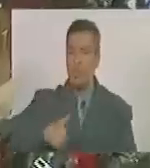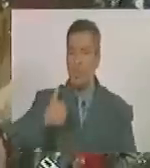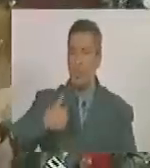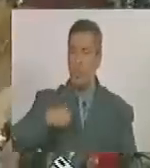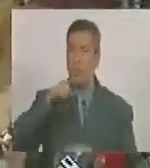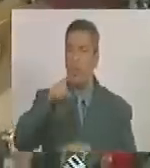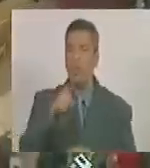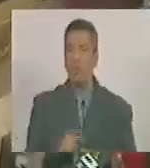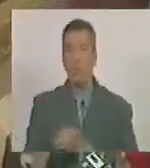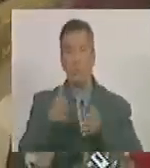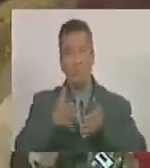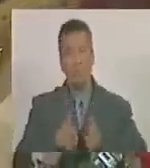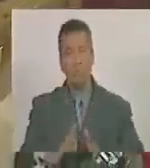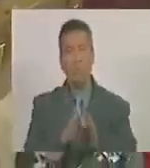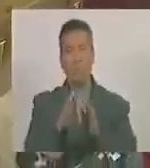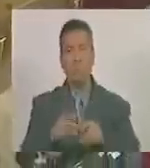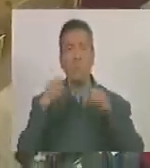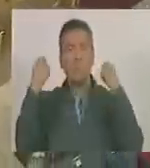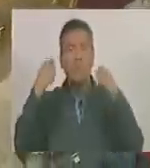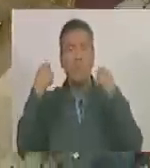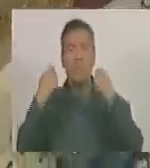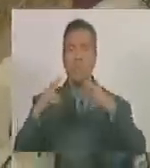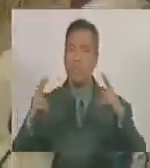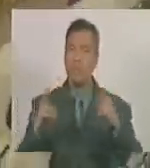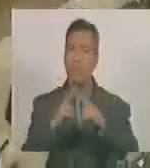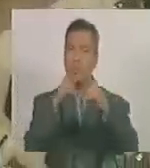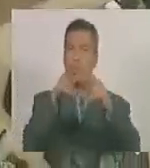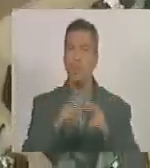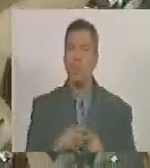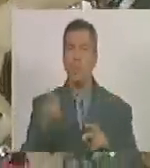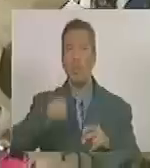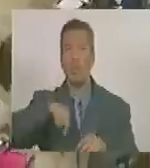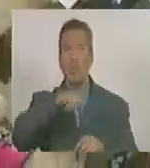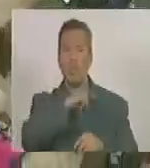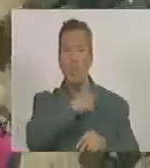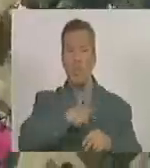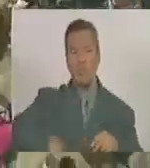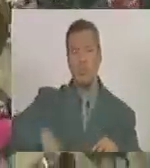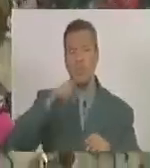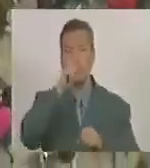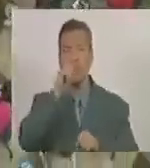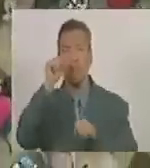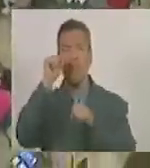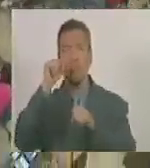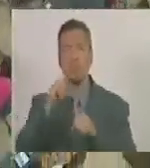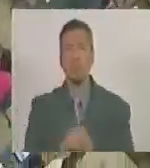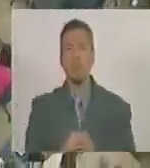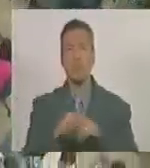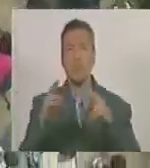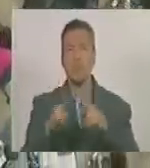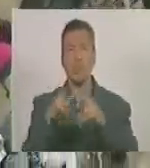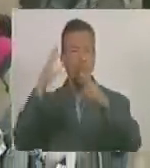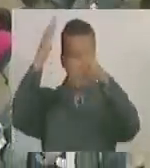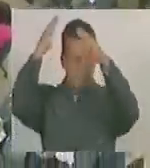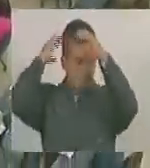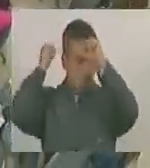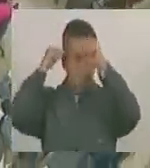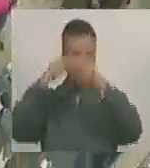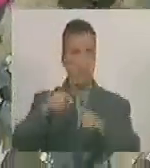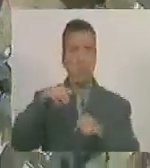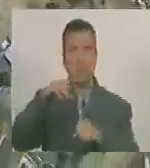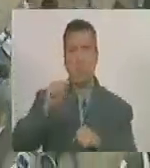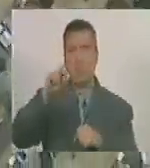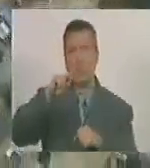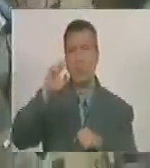este natalicio para celebrar el encuentro de nuestro presidente Nicolás Maduro Moros con el embajador Ever